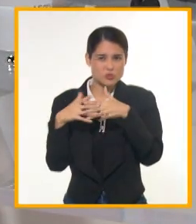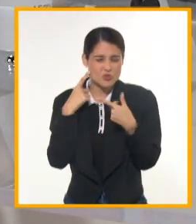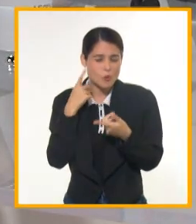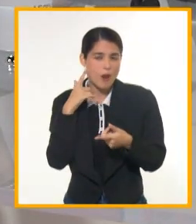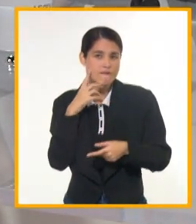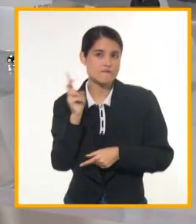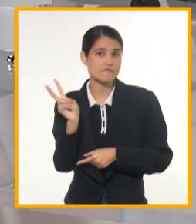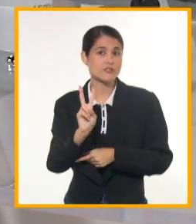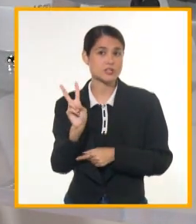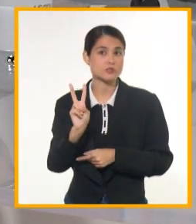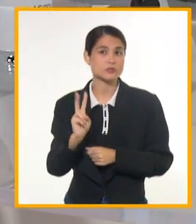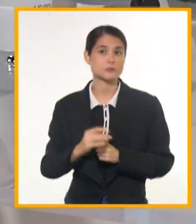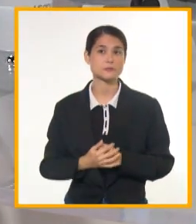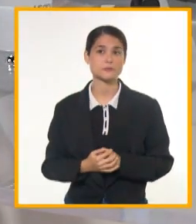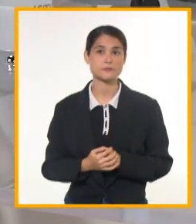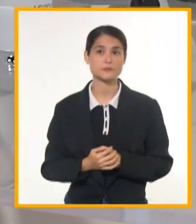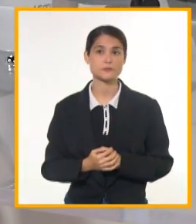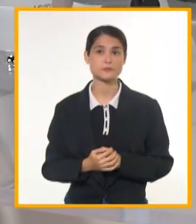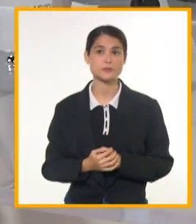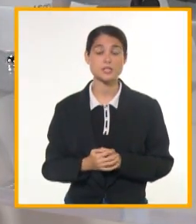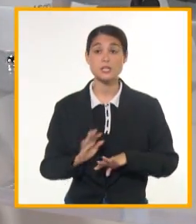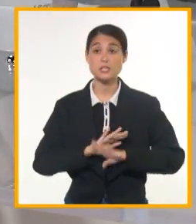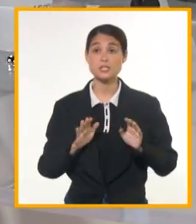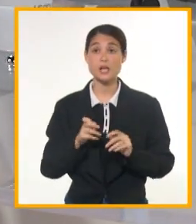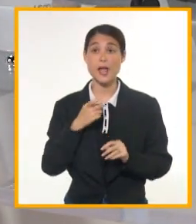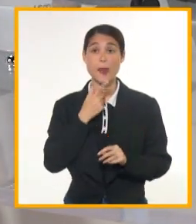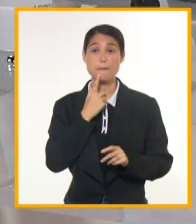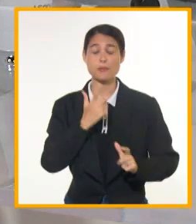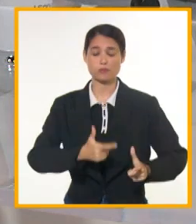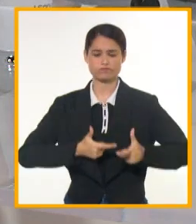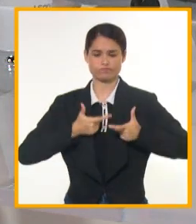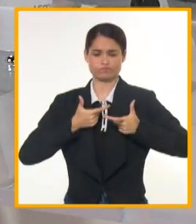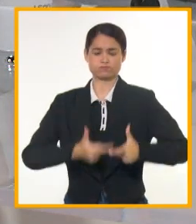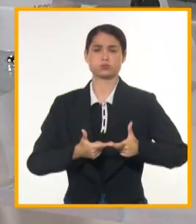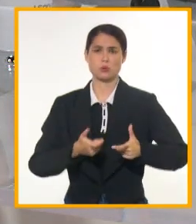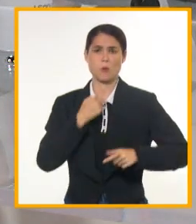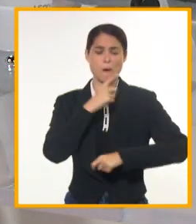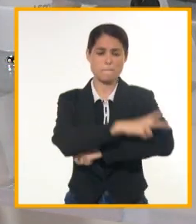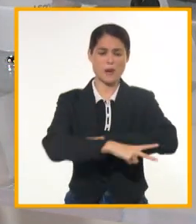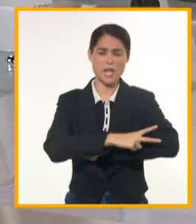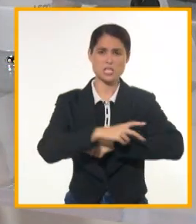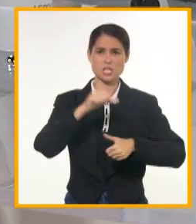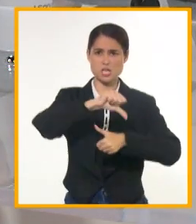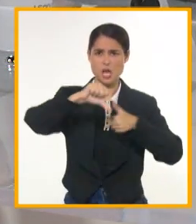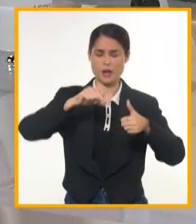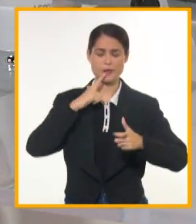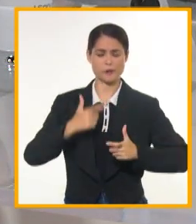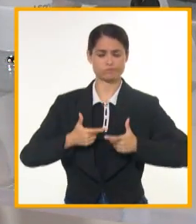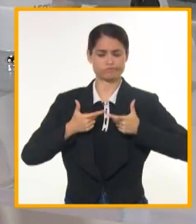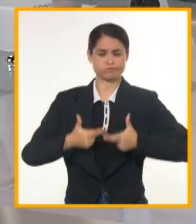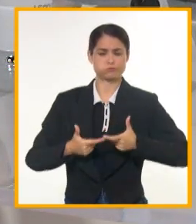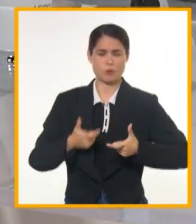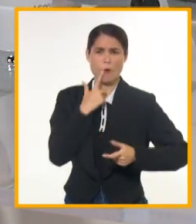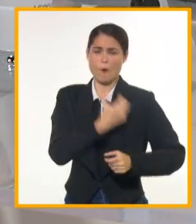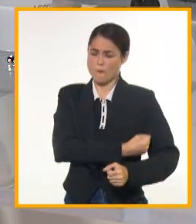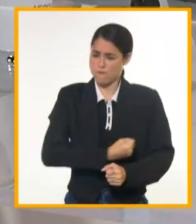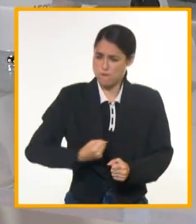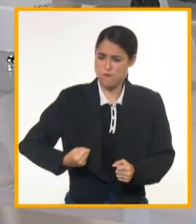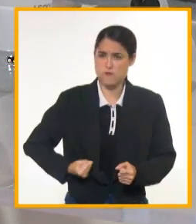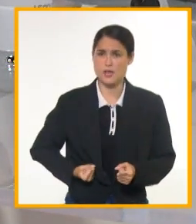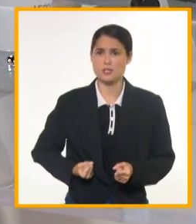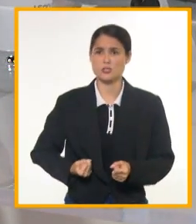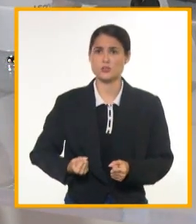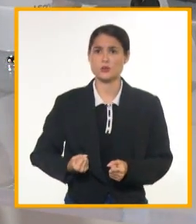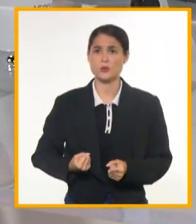tema. O sea, cuando hablamos de valentía y esa posición que han tenido los países caribeños, ha sido una